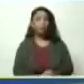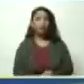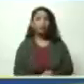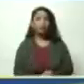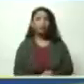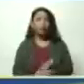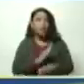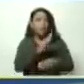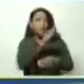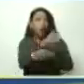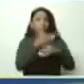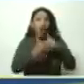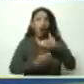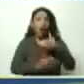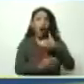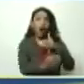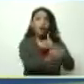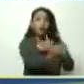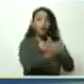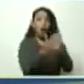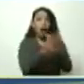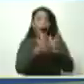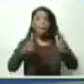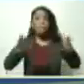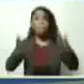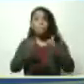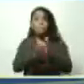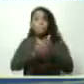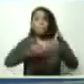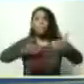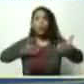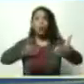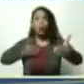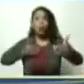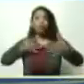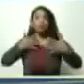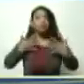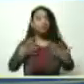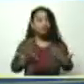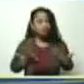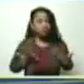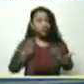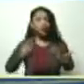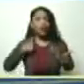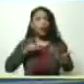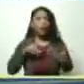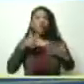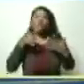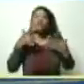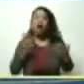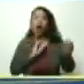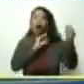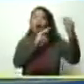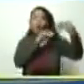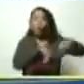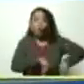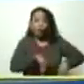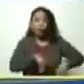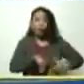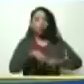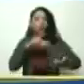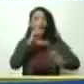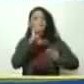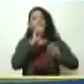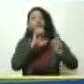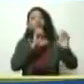ir avanzando en la ampliación de las garantías que tenemos que acordar consensuar